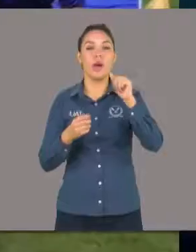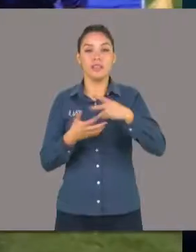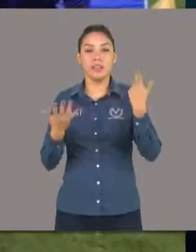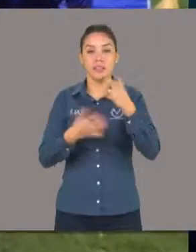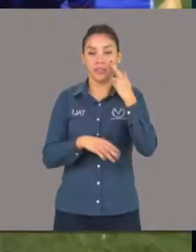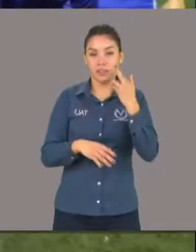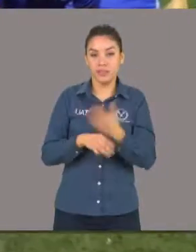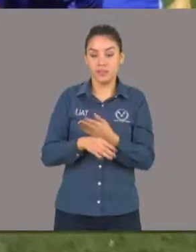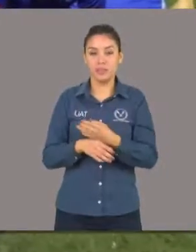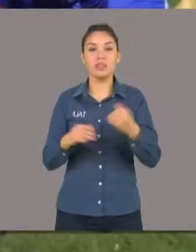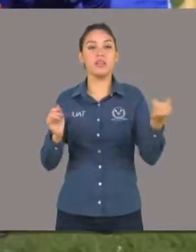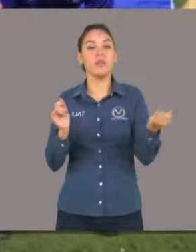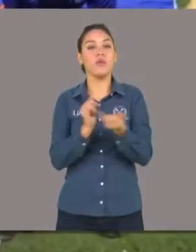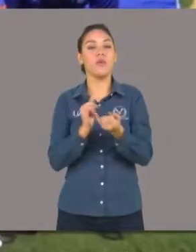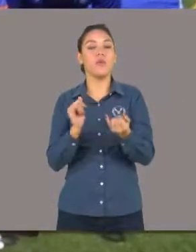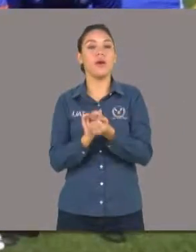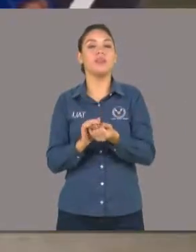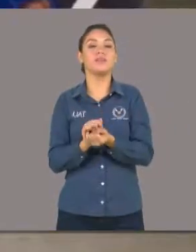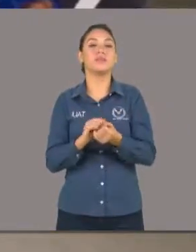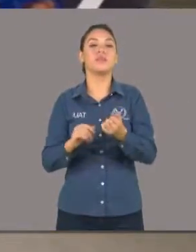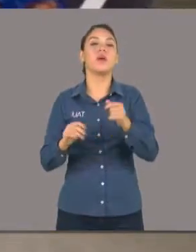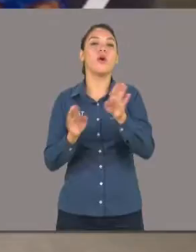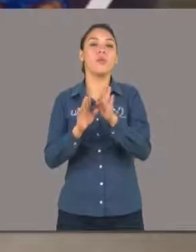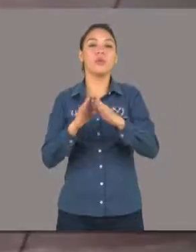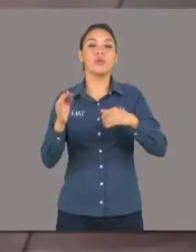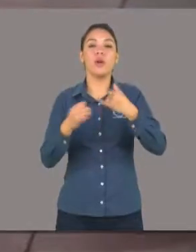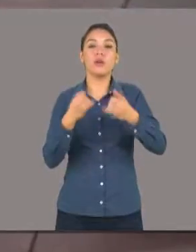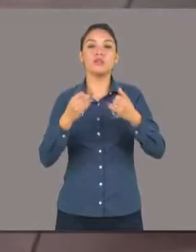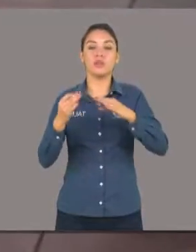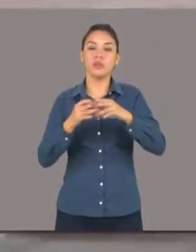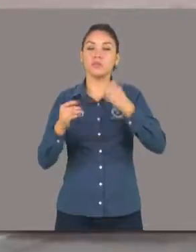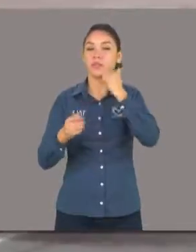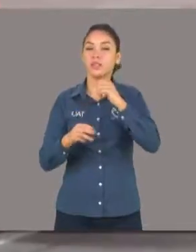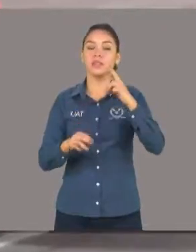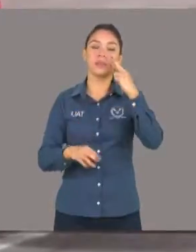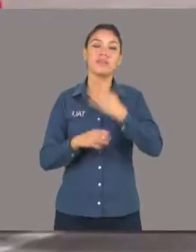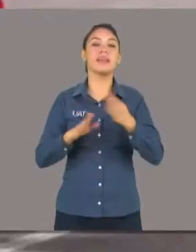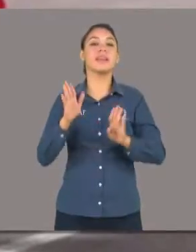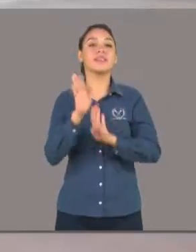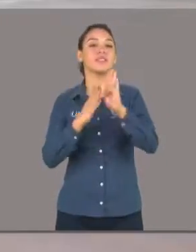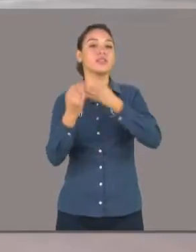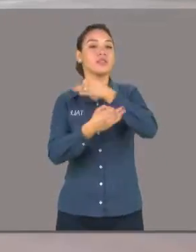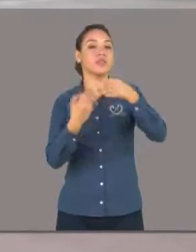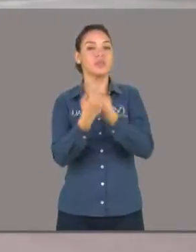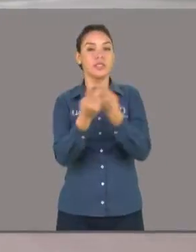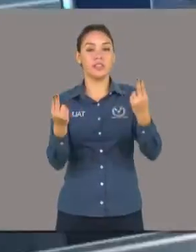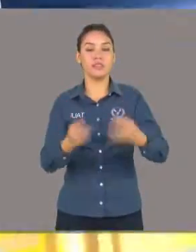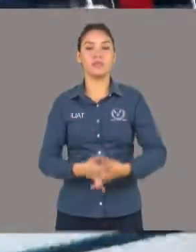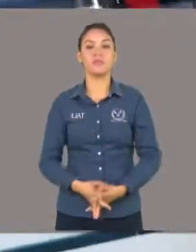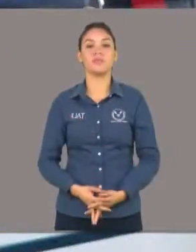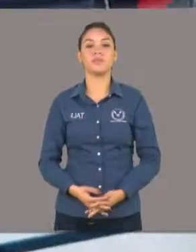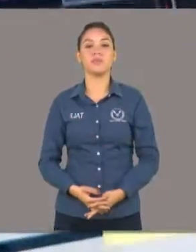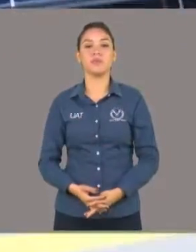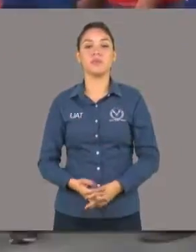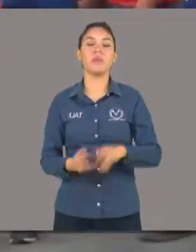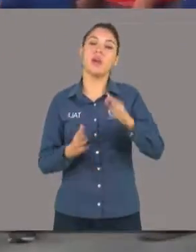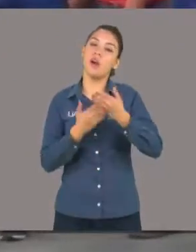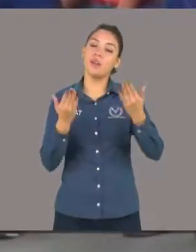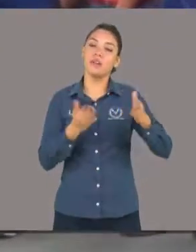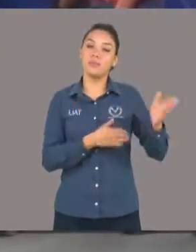la UAD. Así mismo en las categorías varonil y femenil, los juegos han estado muy buenos. Les deseamos éxito a los participantes.